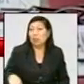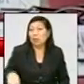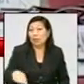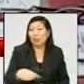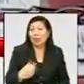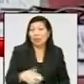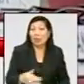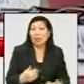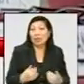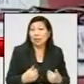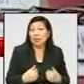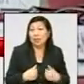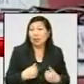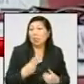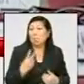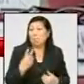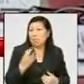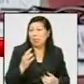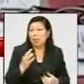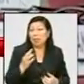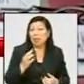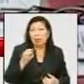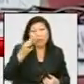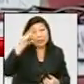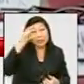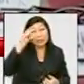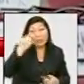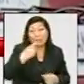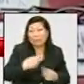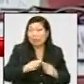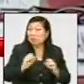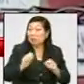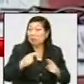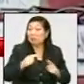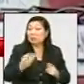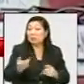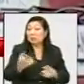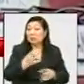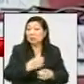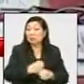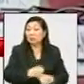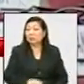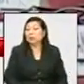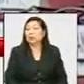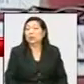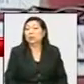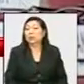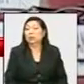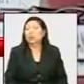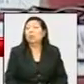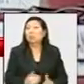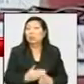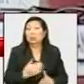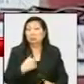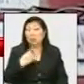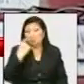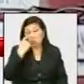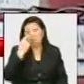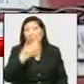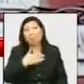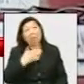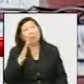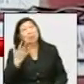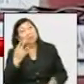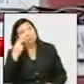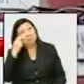ya tiene más de 20 aplicaciones y nos ha permitido recuperar gran parte de la visión,